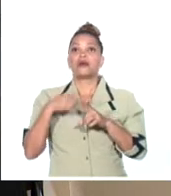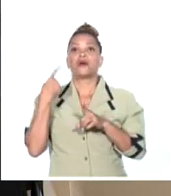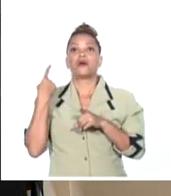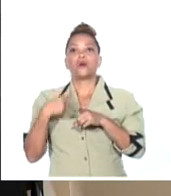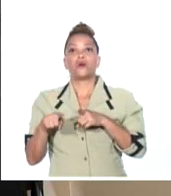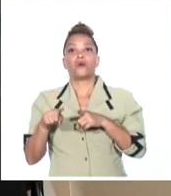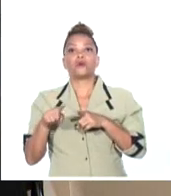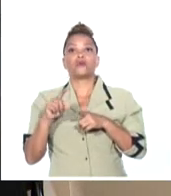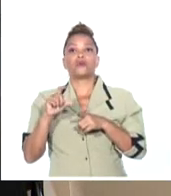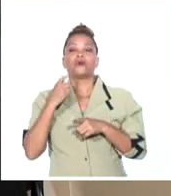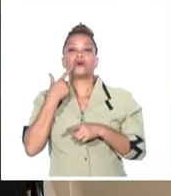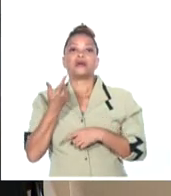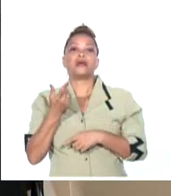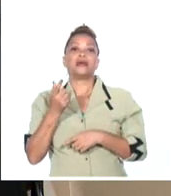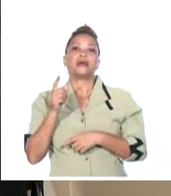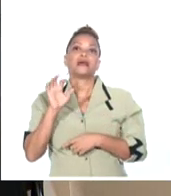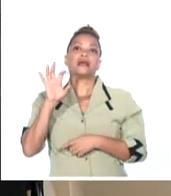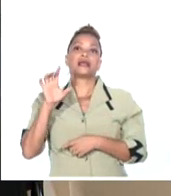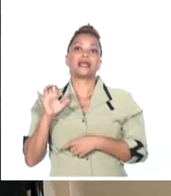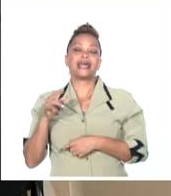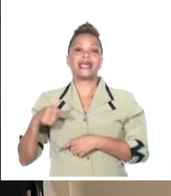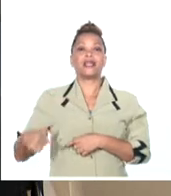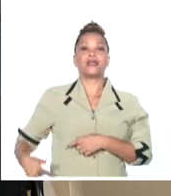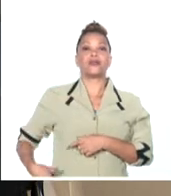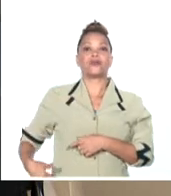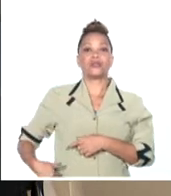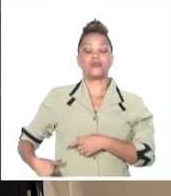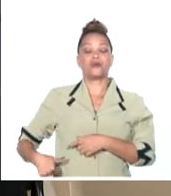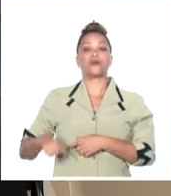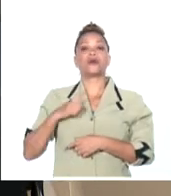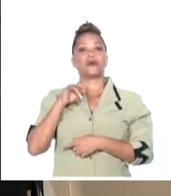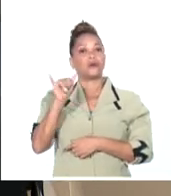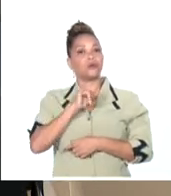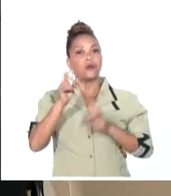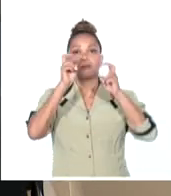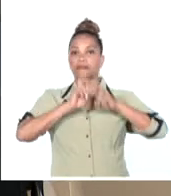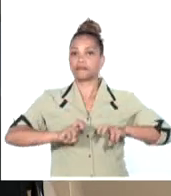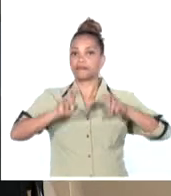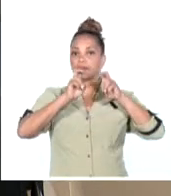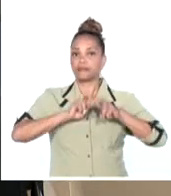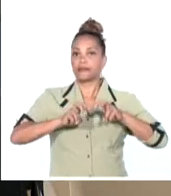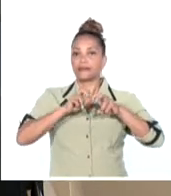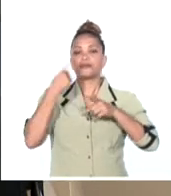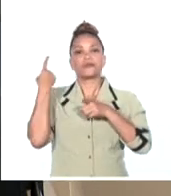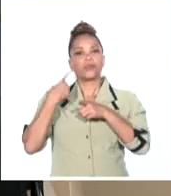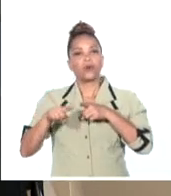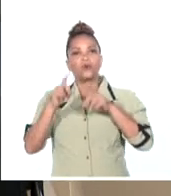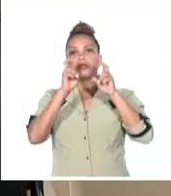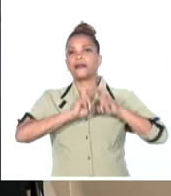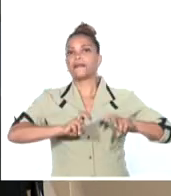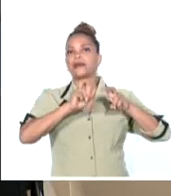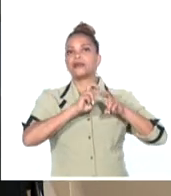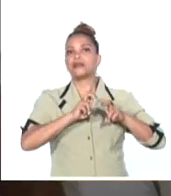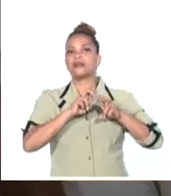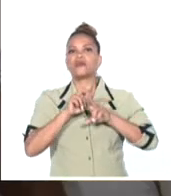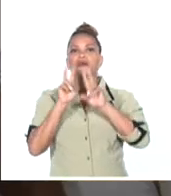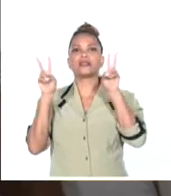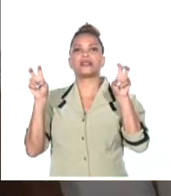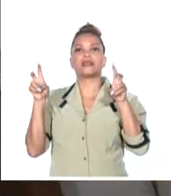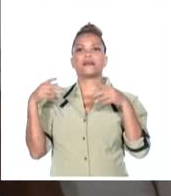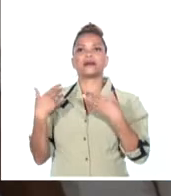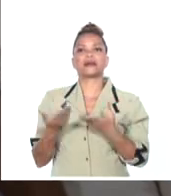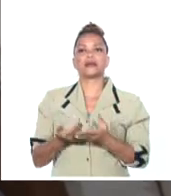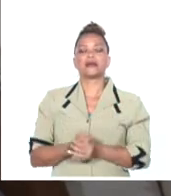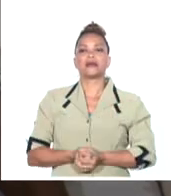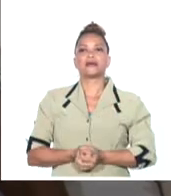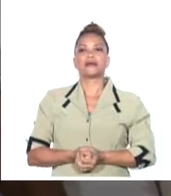renal, una investigación versada sobre eso, y otra investigación sobre